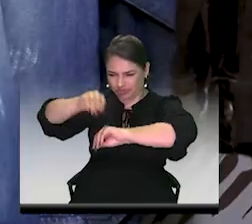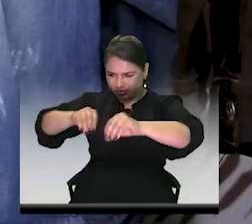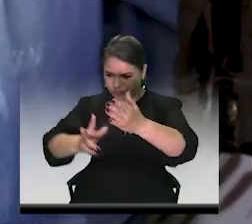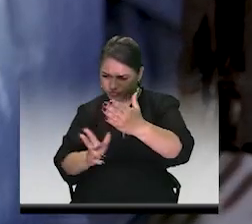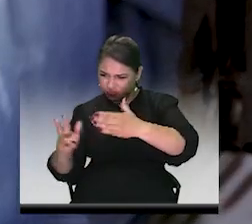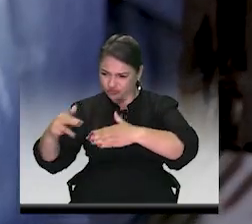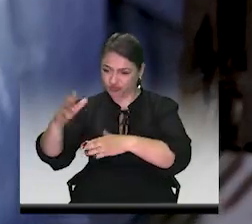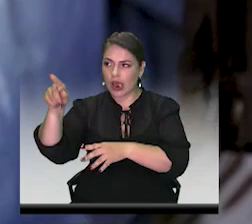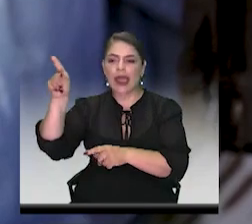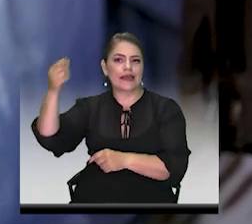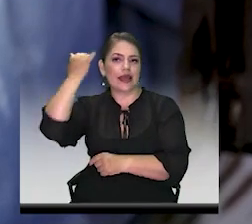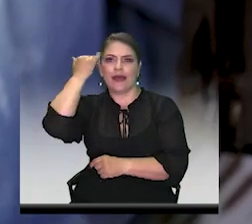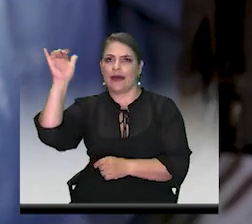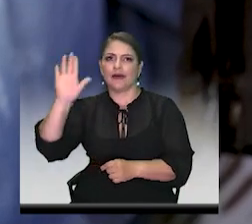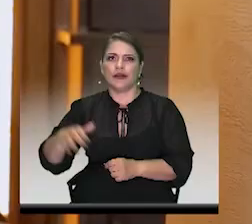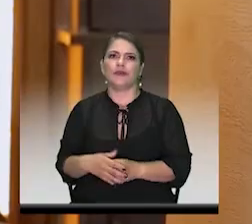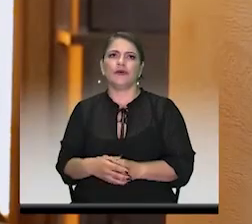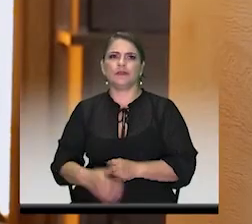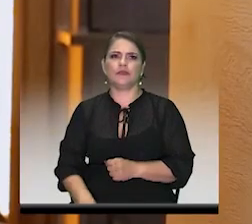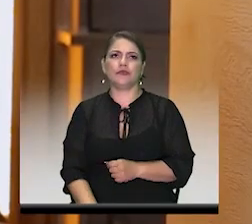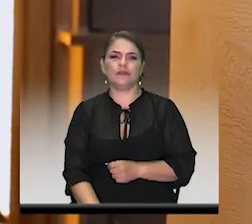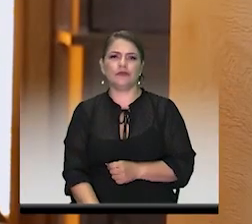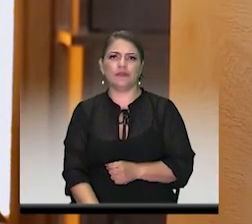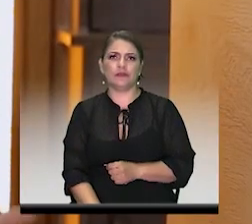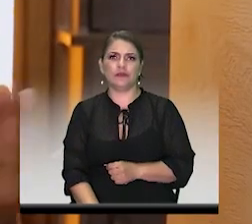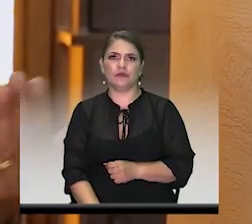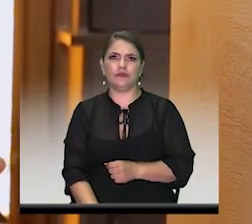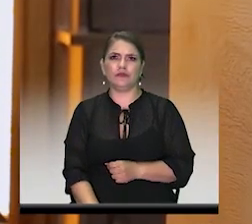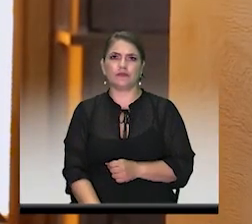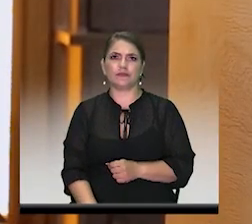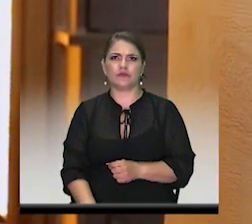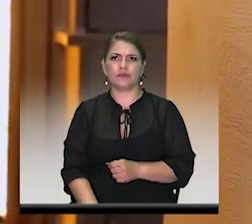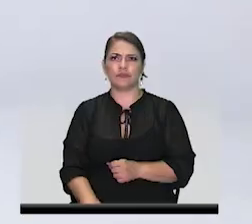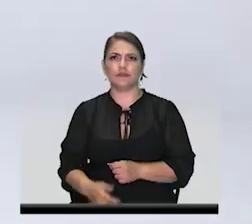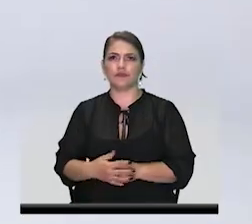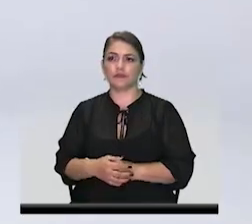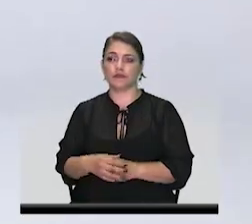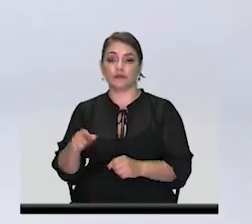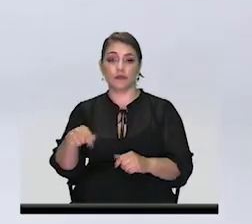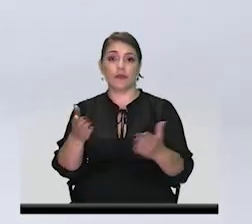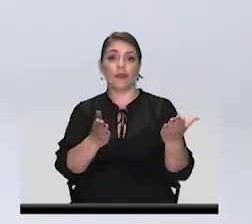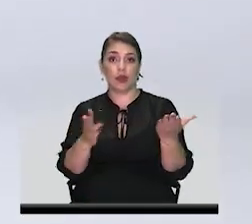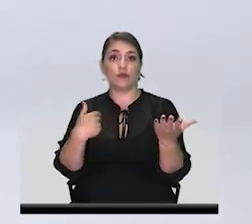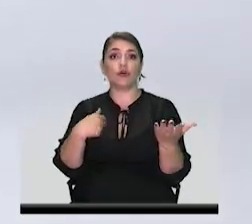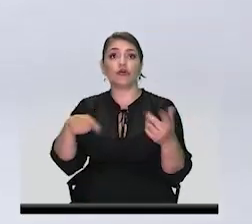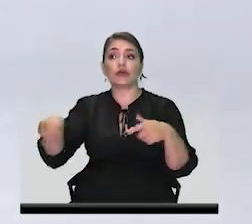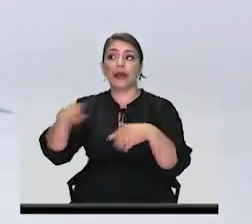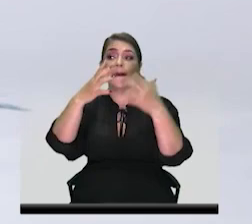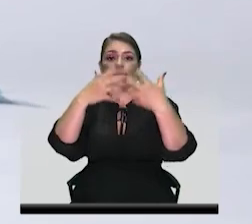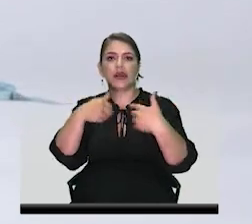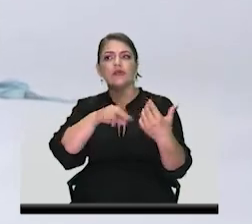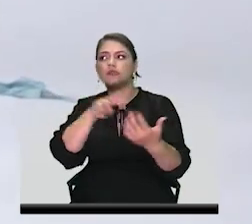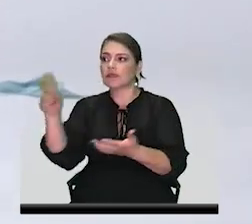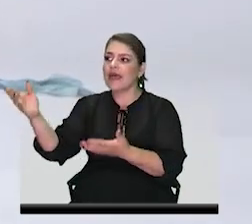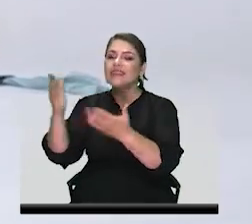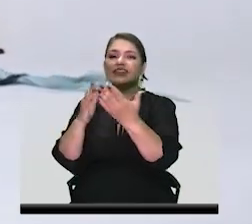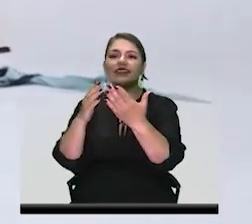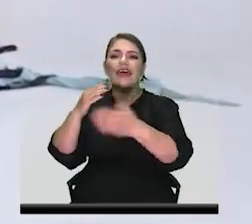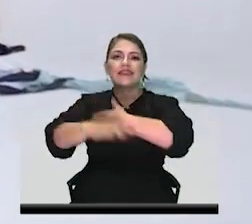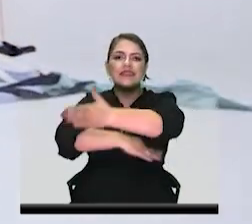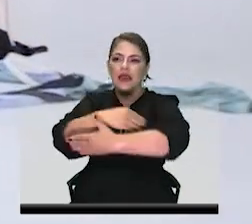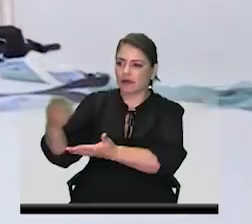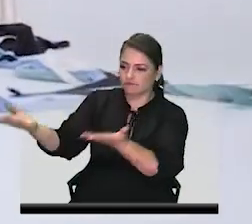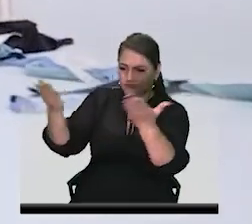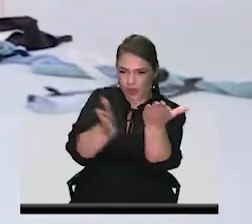año. Aquí pues en nuestra empresa tenemos el servicio de corte, o sea, aquí llega nuestra tela, ya se convierte